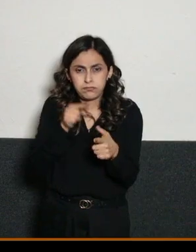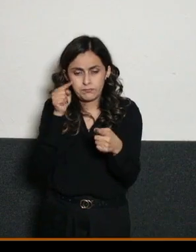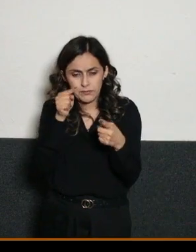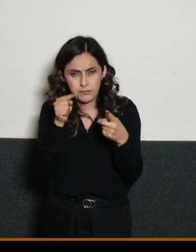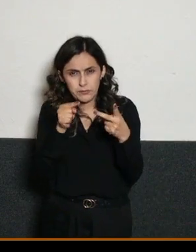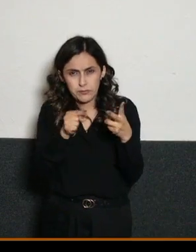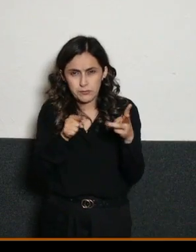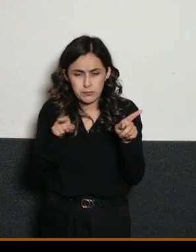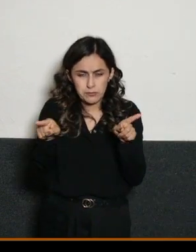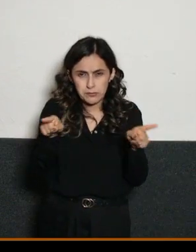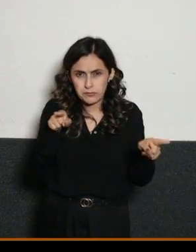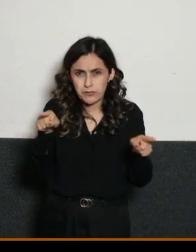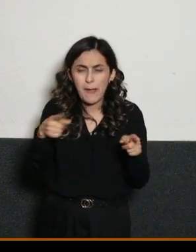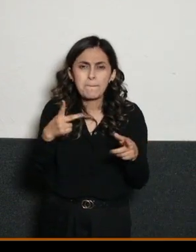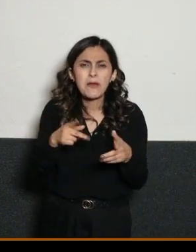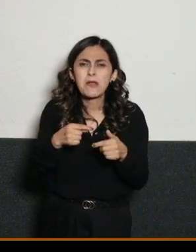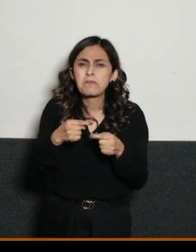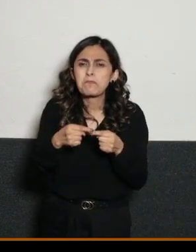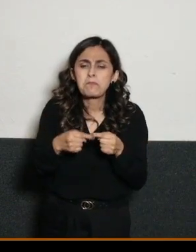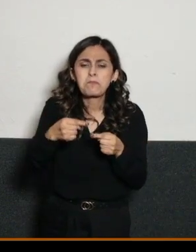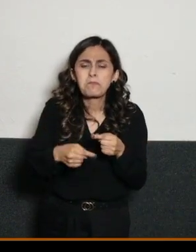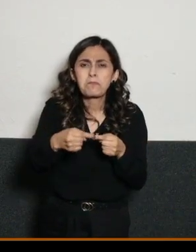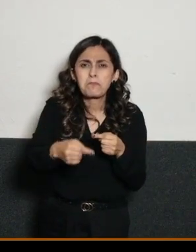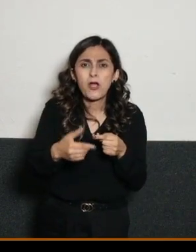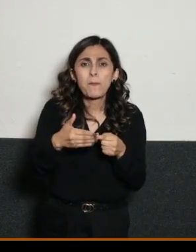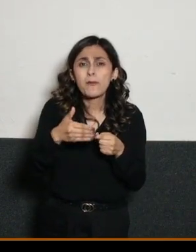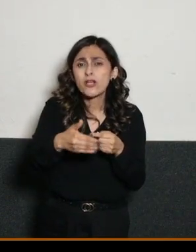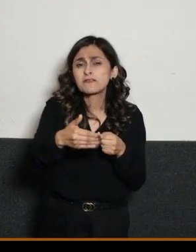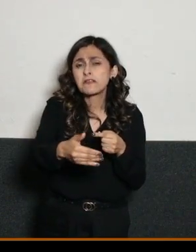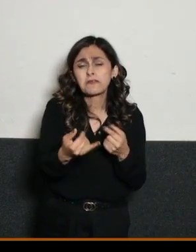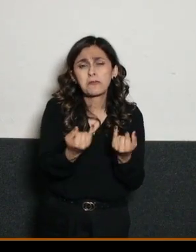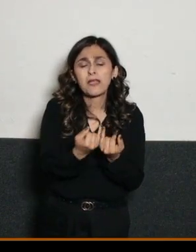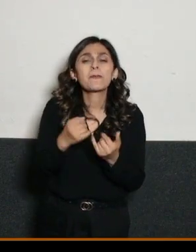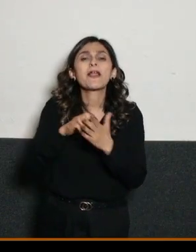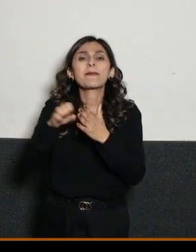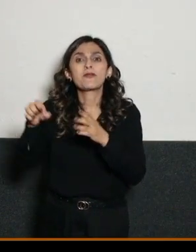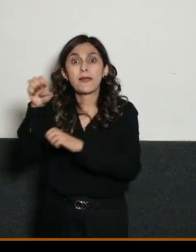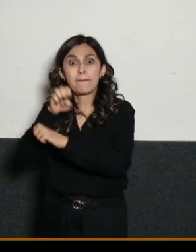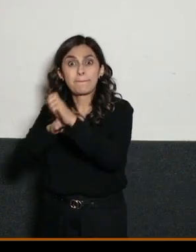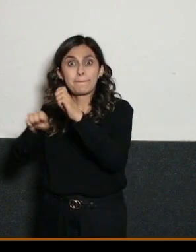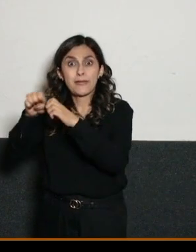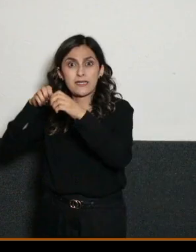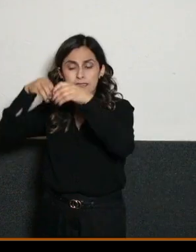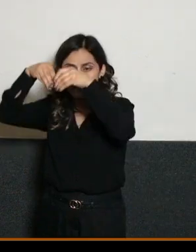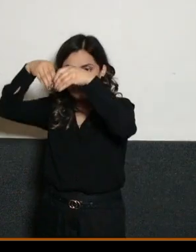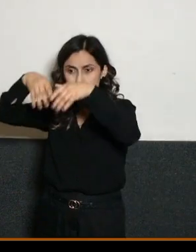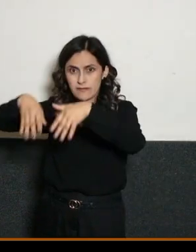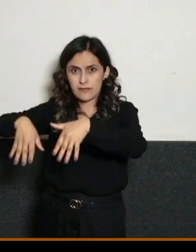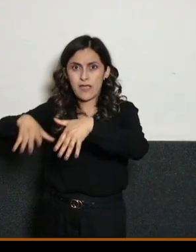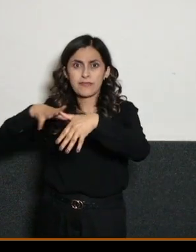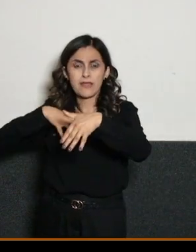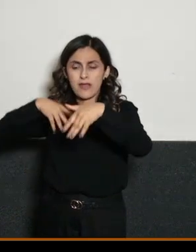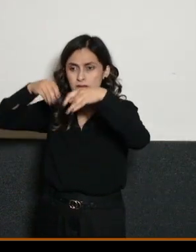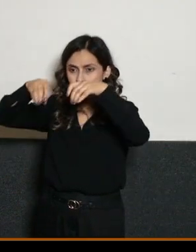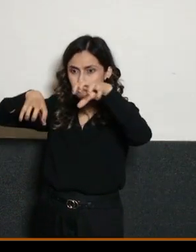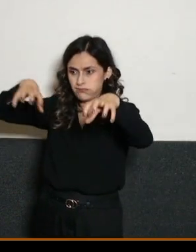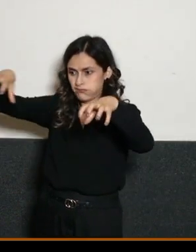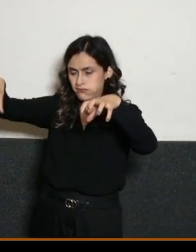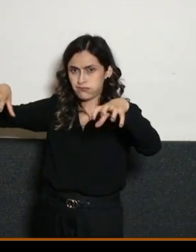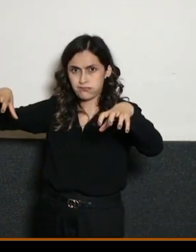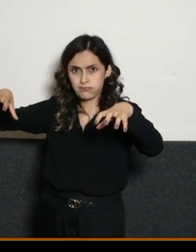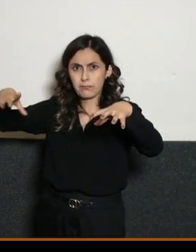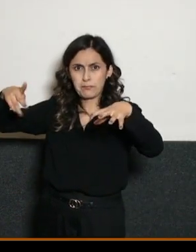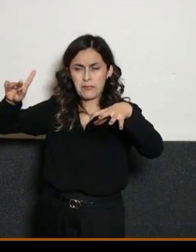que son procesos estables, ¿no? Como una línea en una empresa que dices, ok, son un proceso que tiene muchas partes, pero al final se